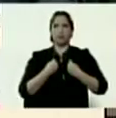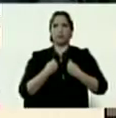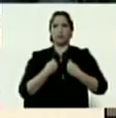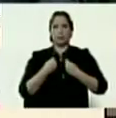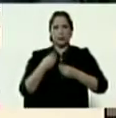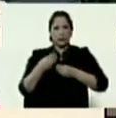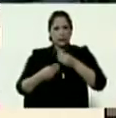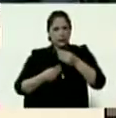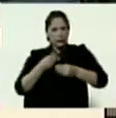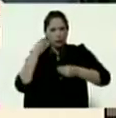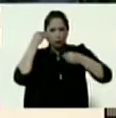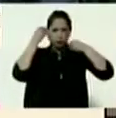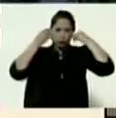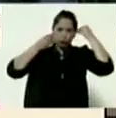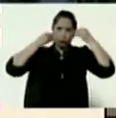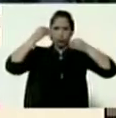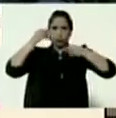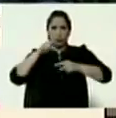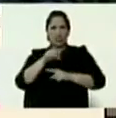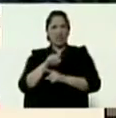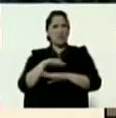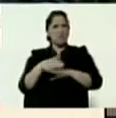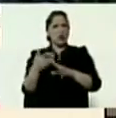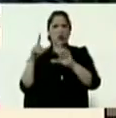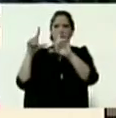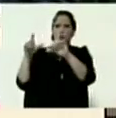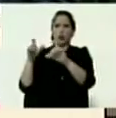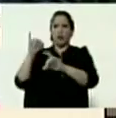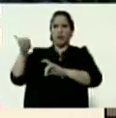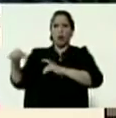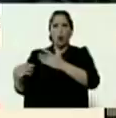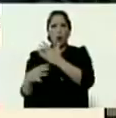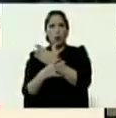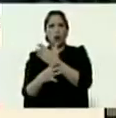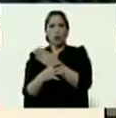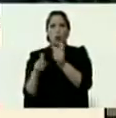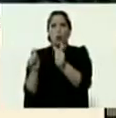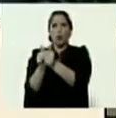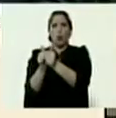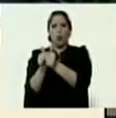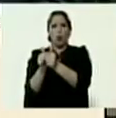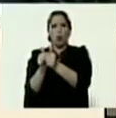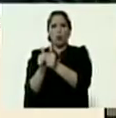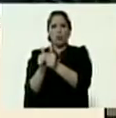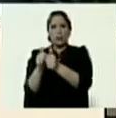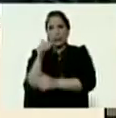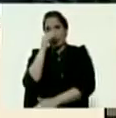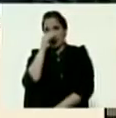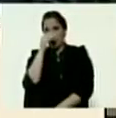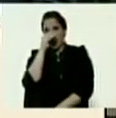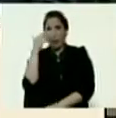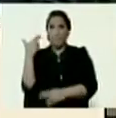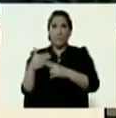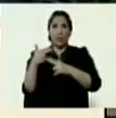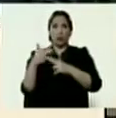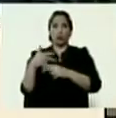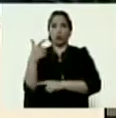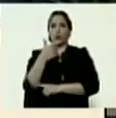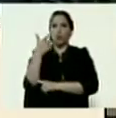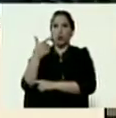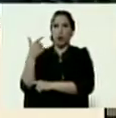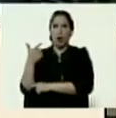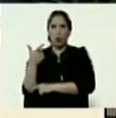haciendo. Porque se fotografía el señor Juan Guaidó con criminales peligrosísimos buscados